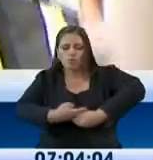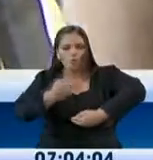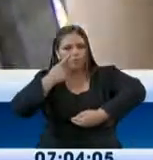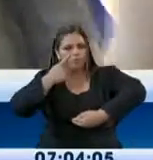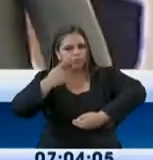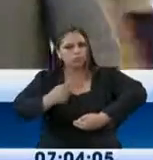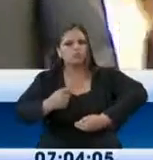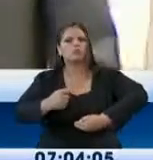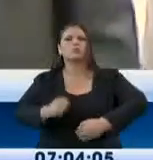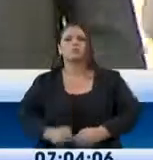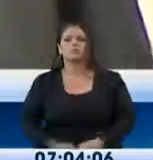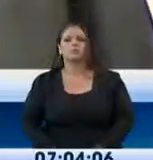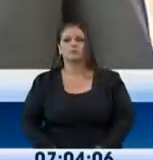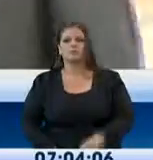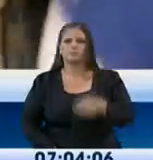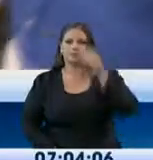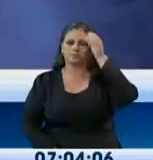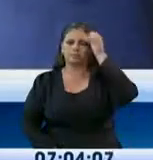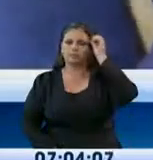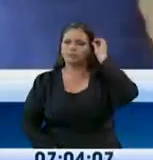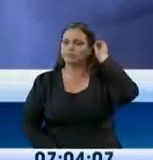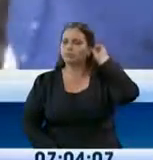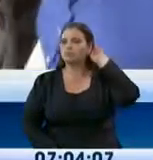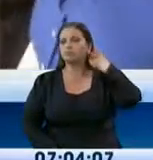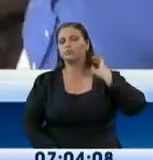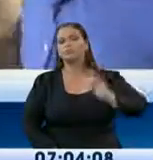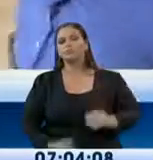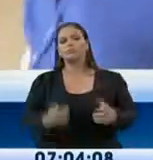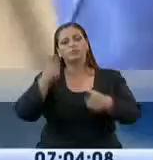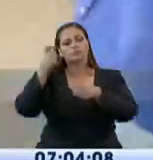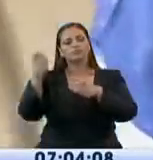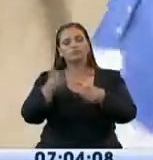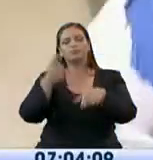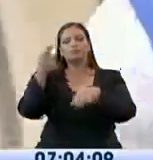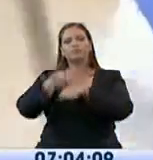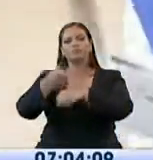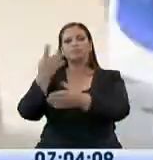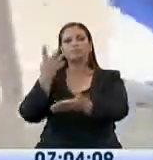ser acusatorio o abstentivo, informó Jorge Escobar.